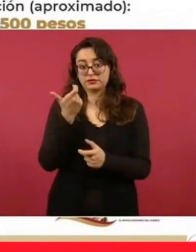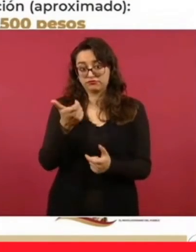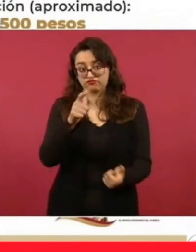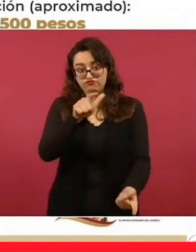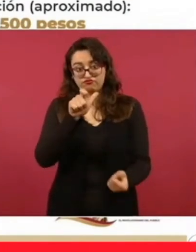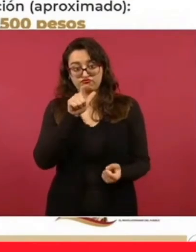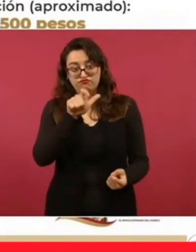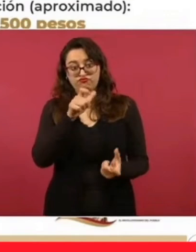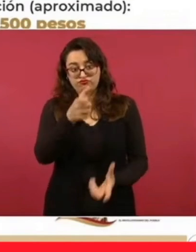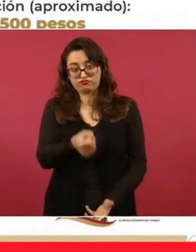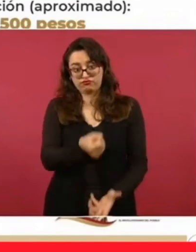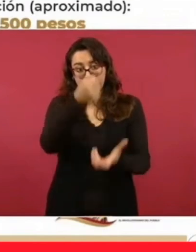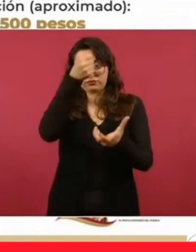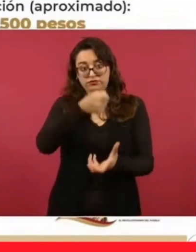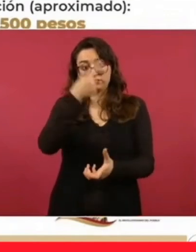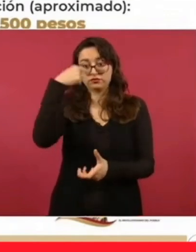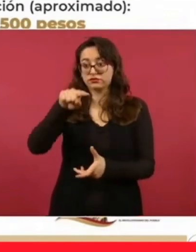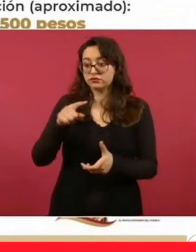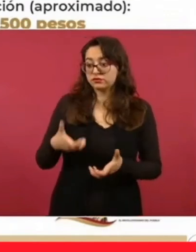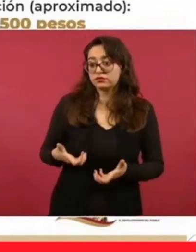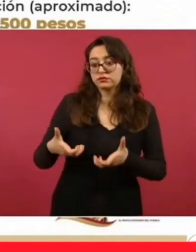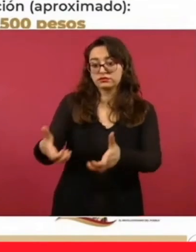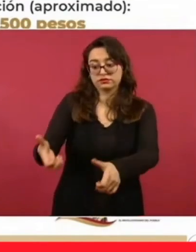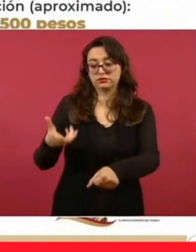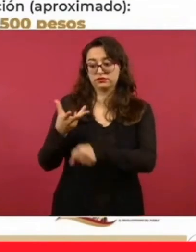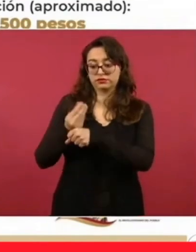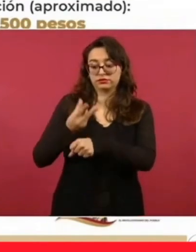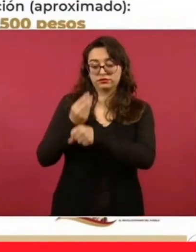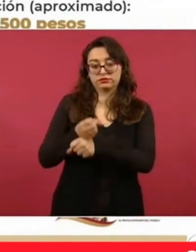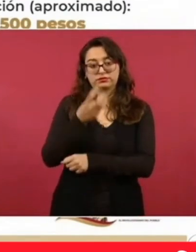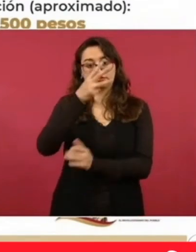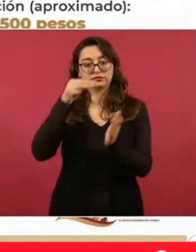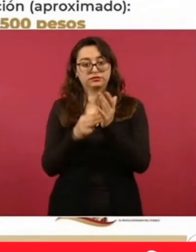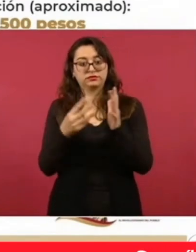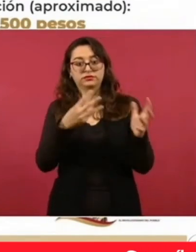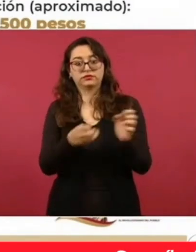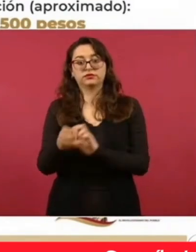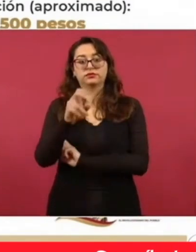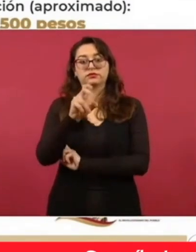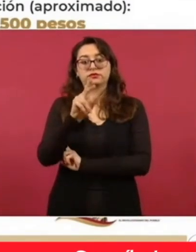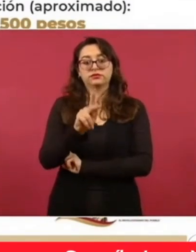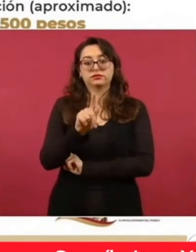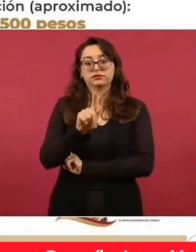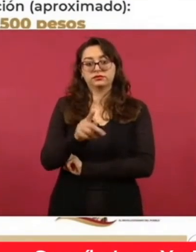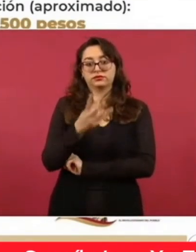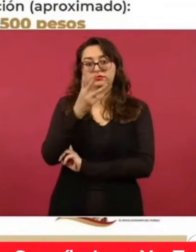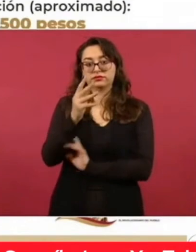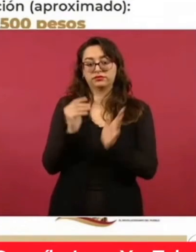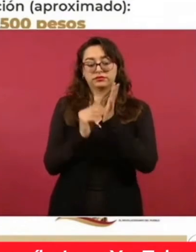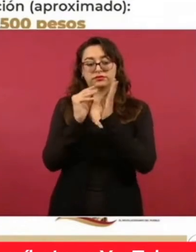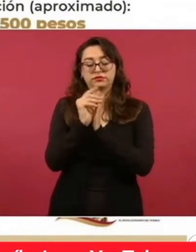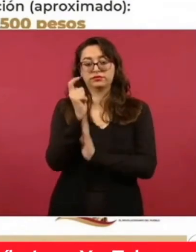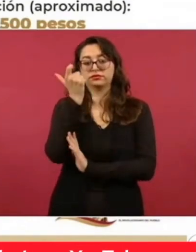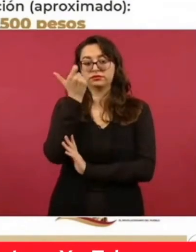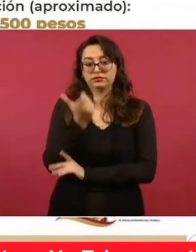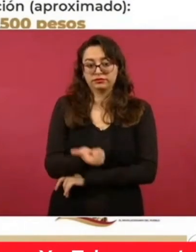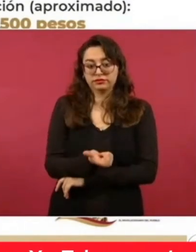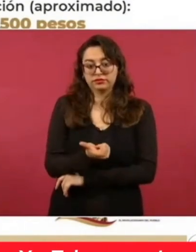la pavimentación es de tres mil cuatrocientos setenta y cuatro millones de pesos aproximadamente